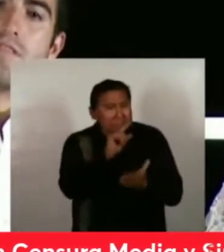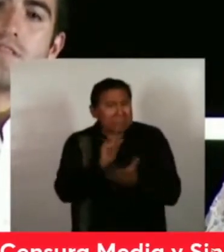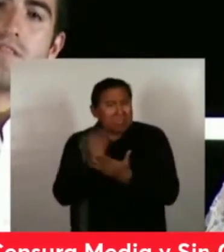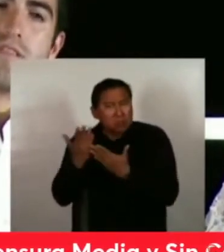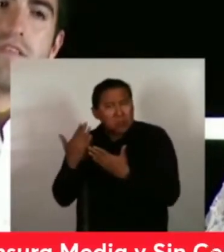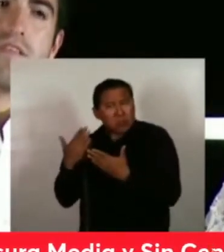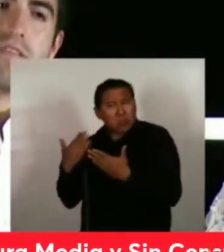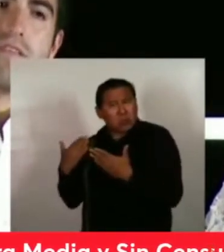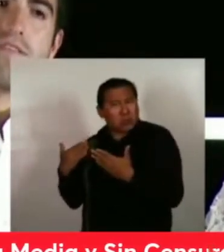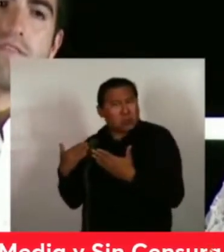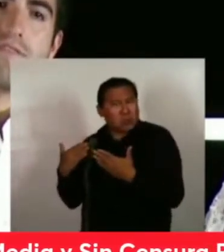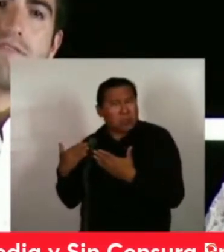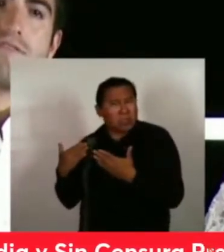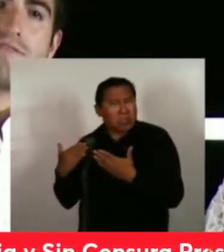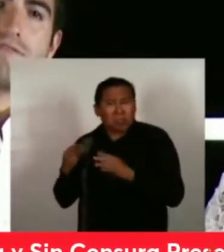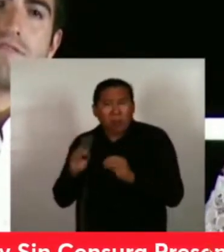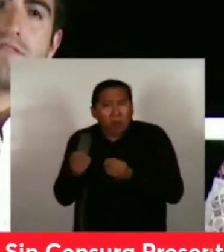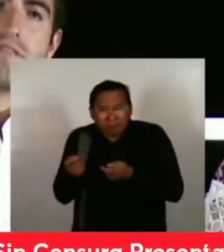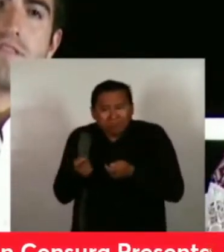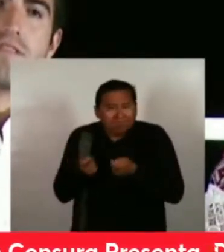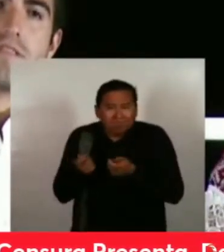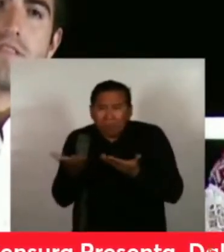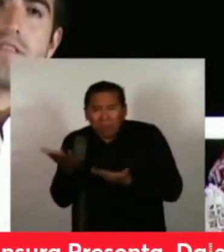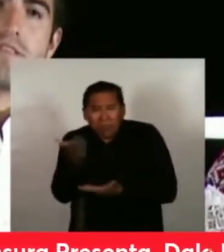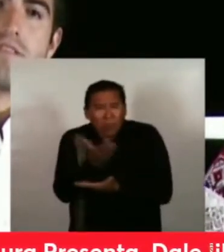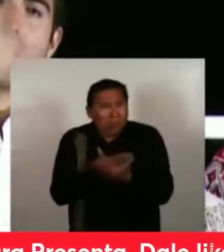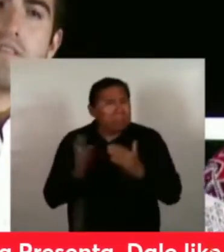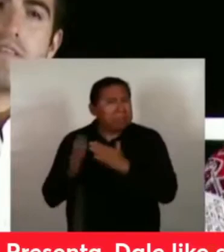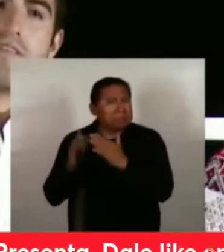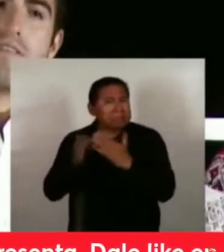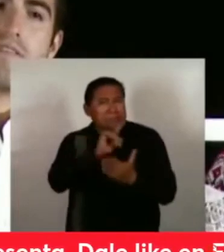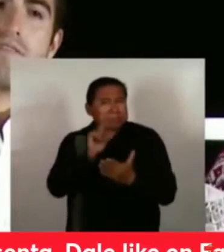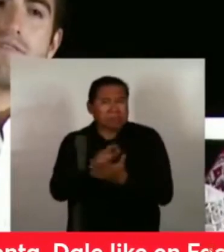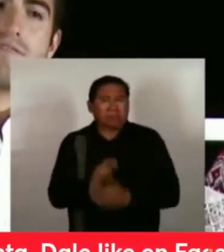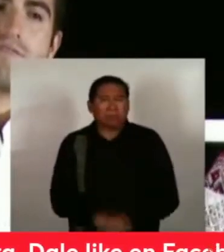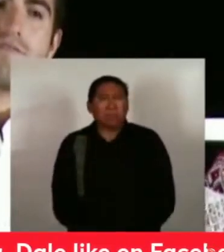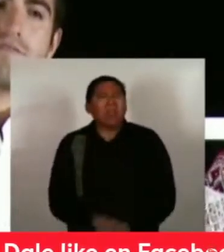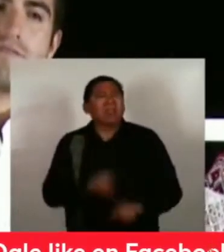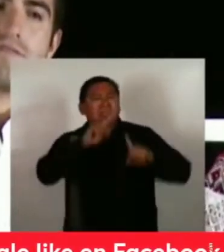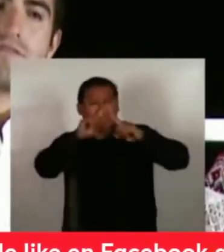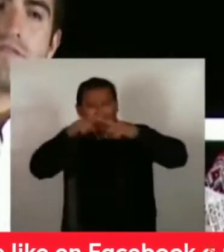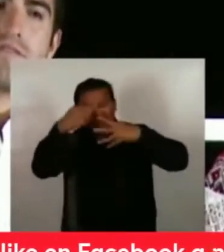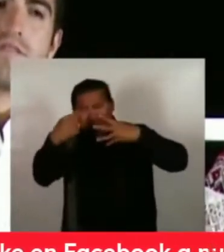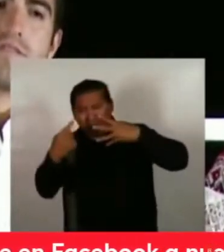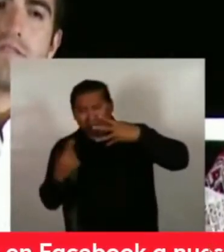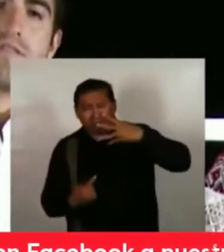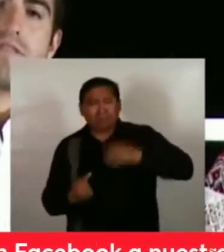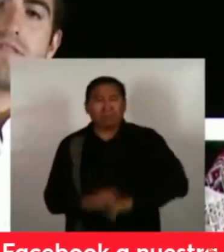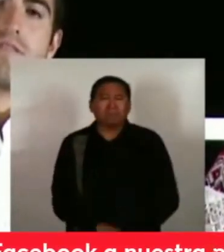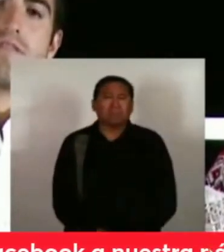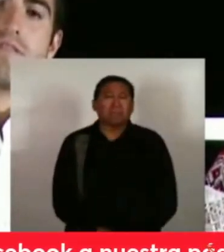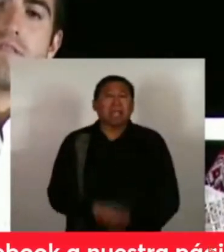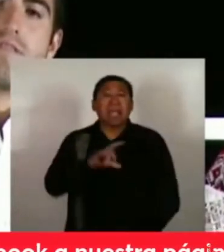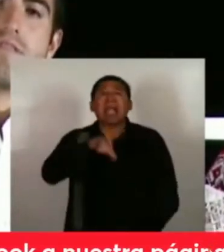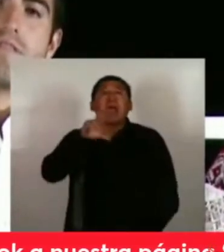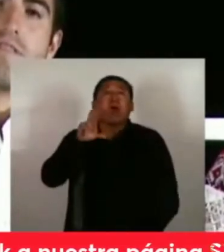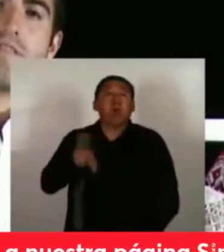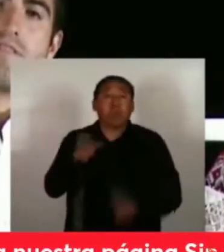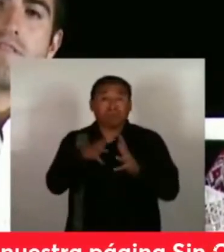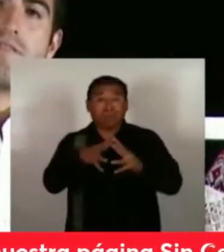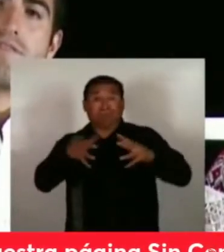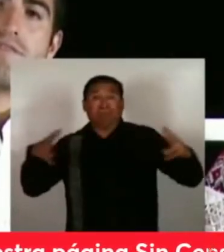hace mucho tiempo sin regularizar, y muchos otros beneficios, porque Cancún creció